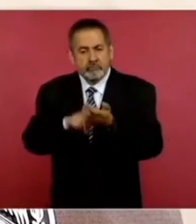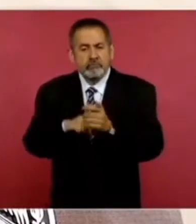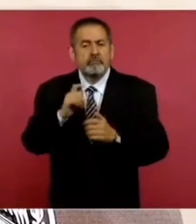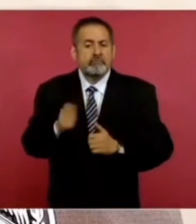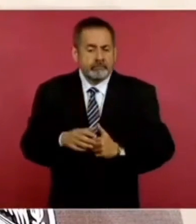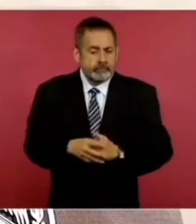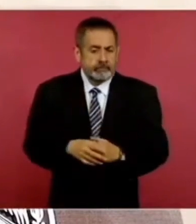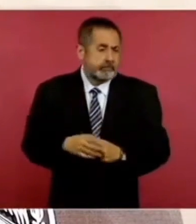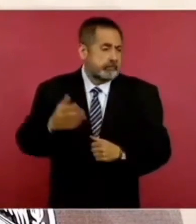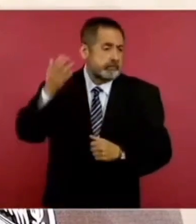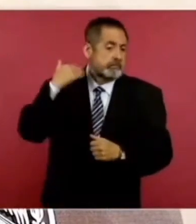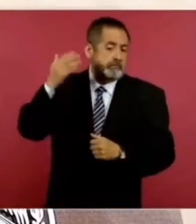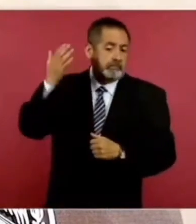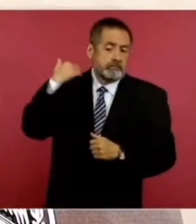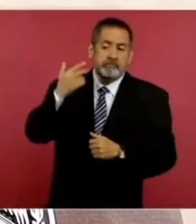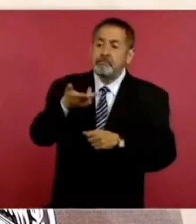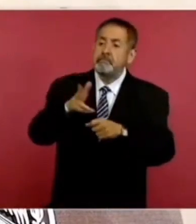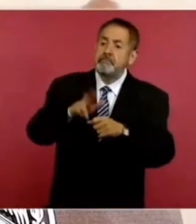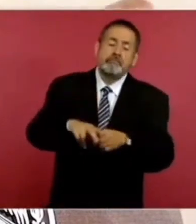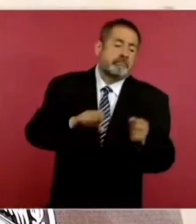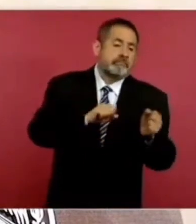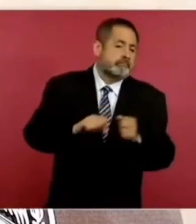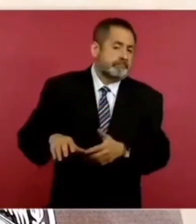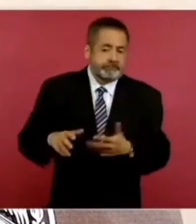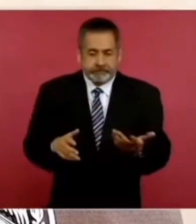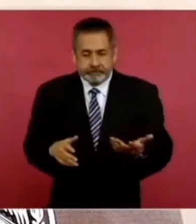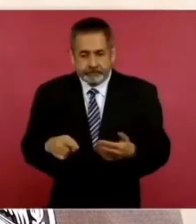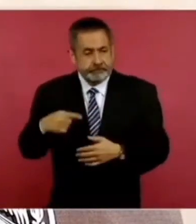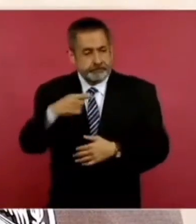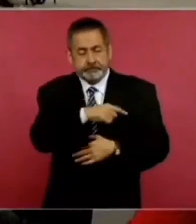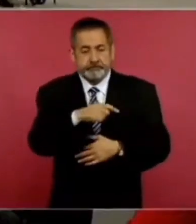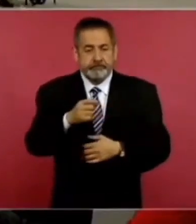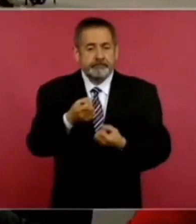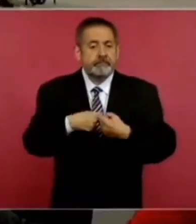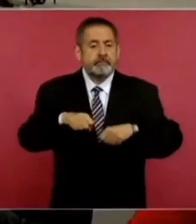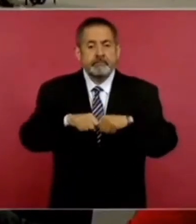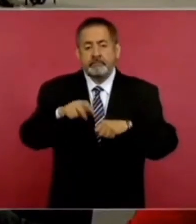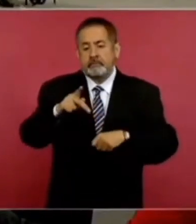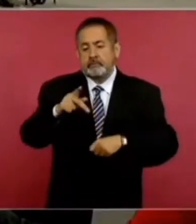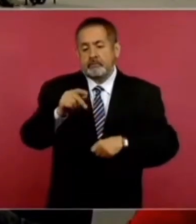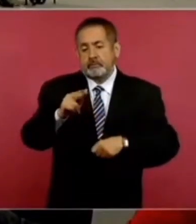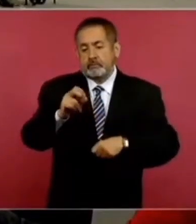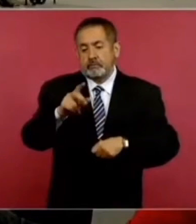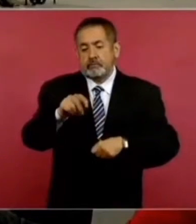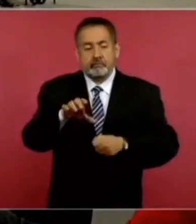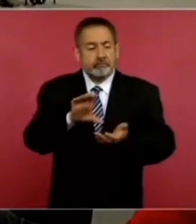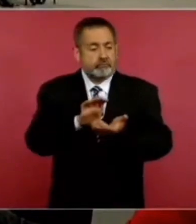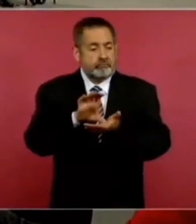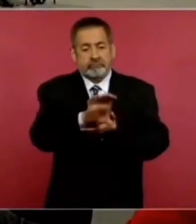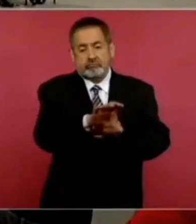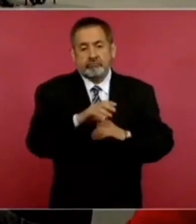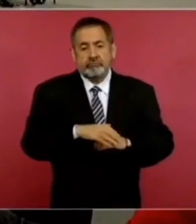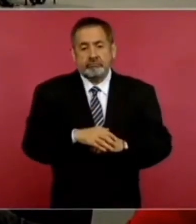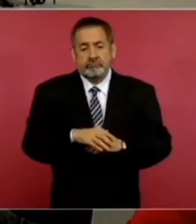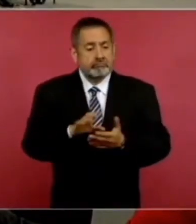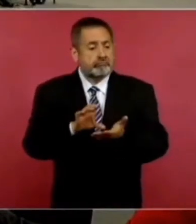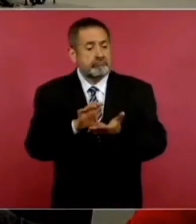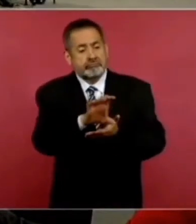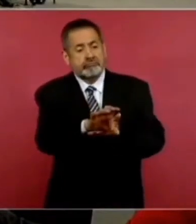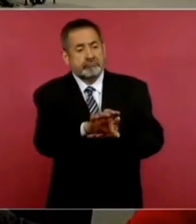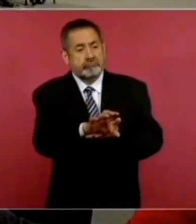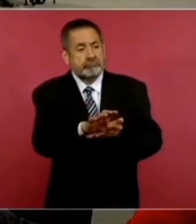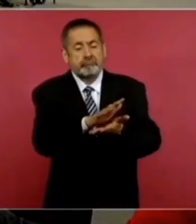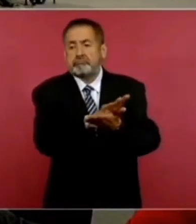que quedaron abandonados. ¿Qué pasaba? El Seguro Popular daba una cantidad de dinero a un estado y si ese dinero se acababa, la obra